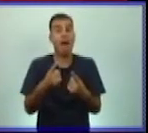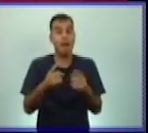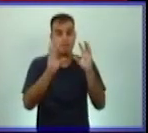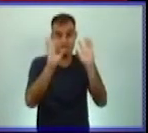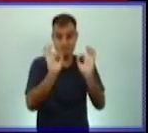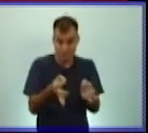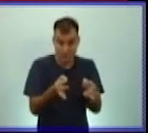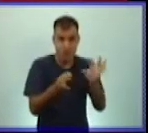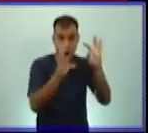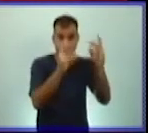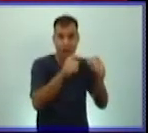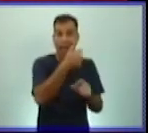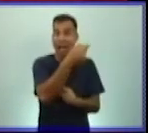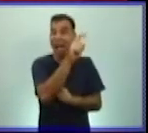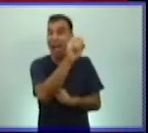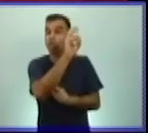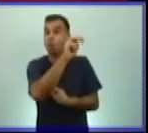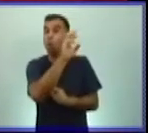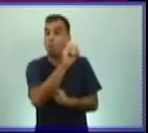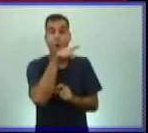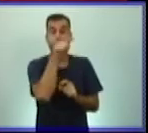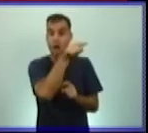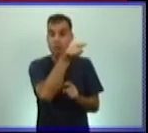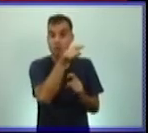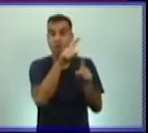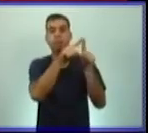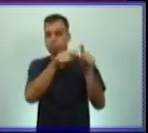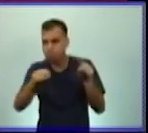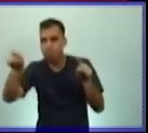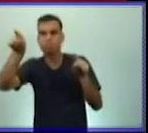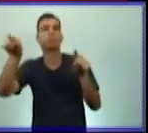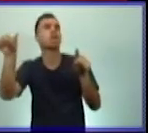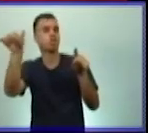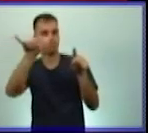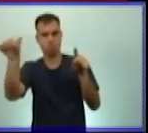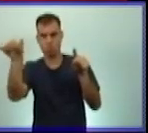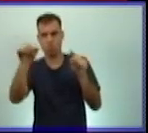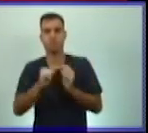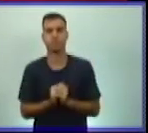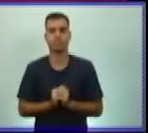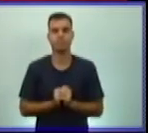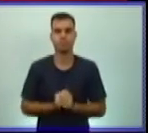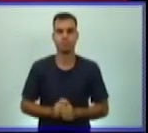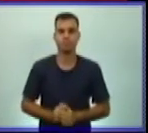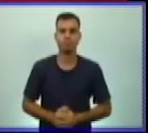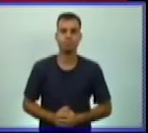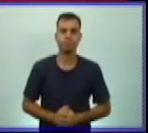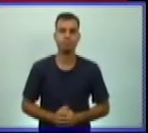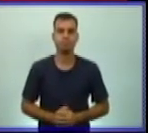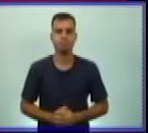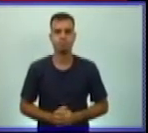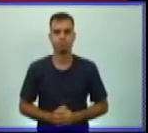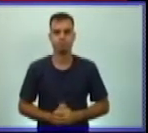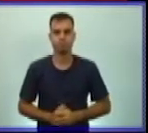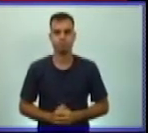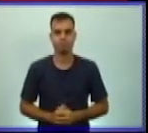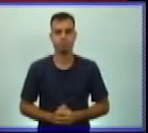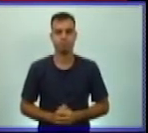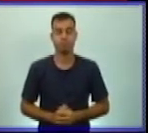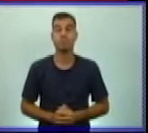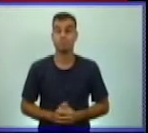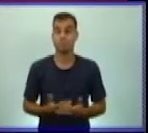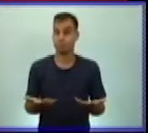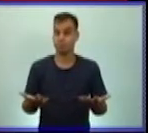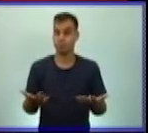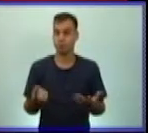de átomos de cada elemento y sus correspondientes masas son iguales antes y después de la reacción. Pero además,